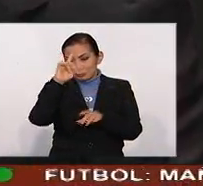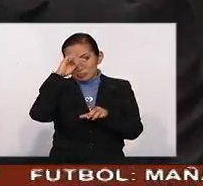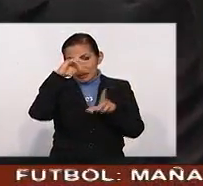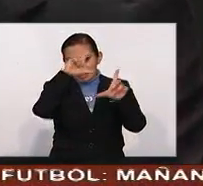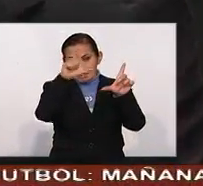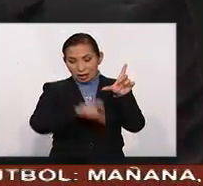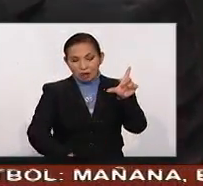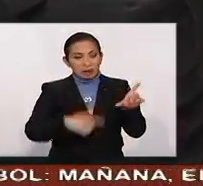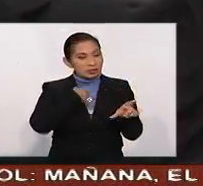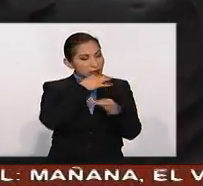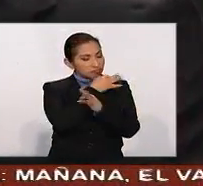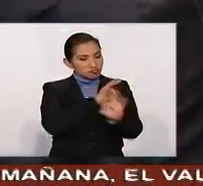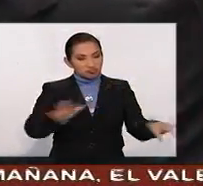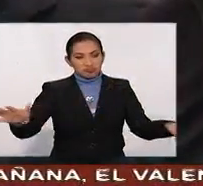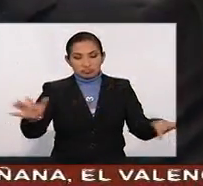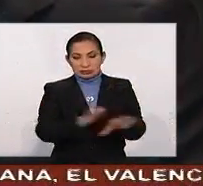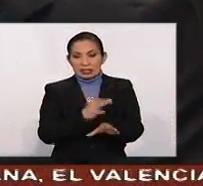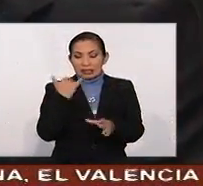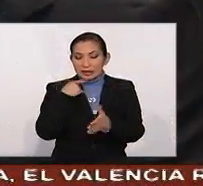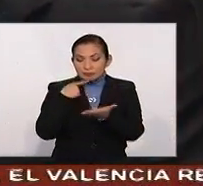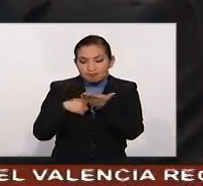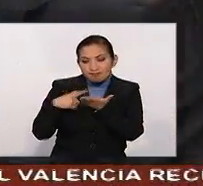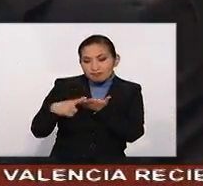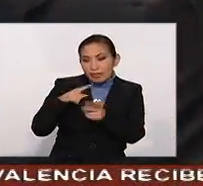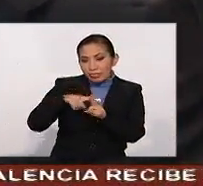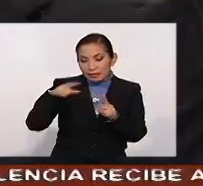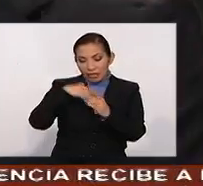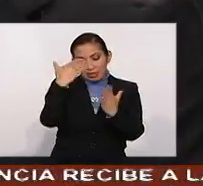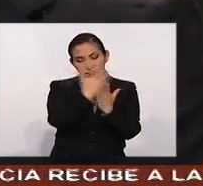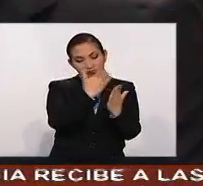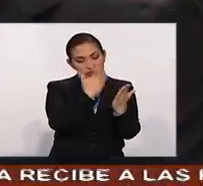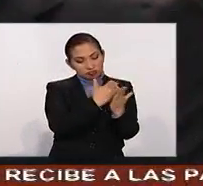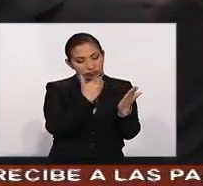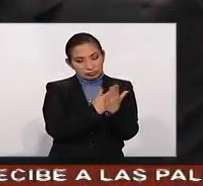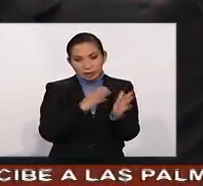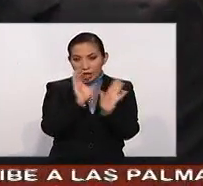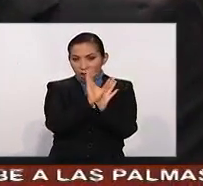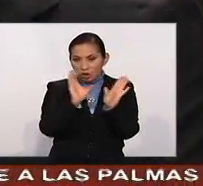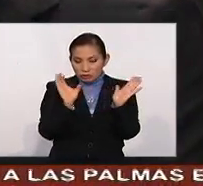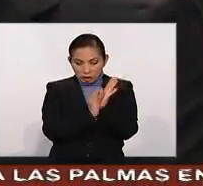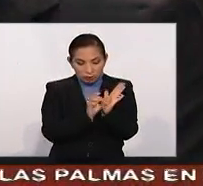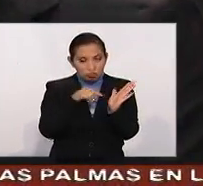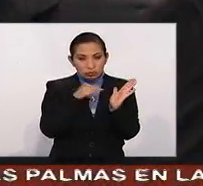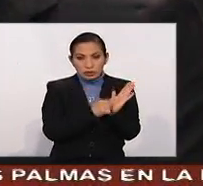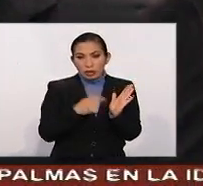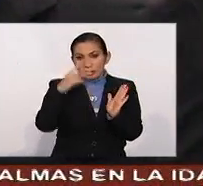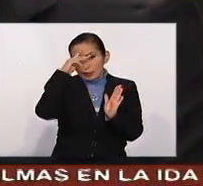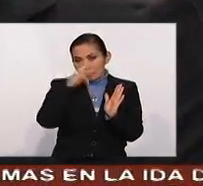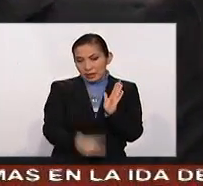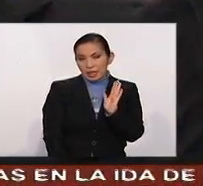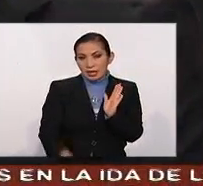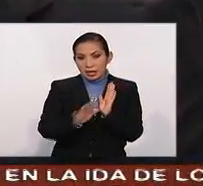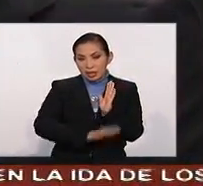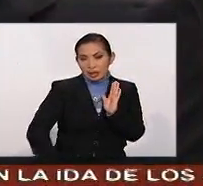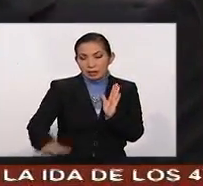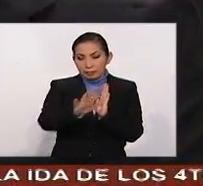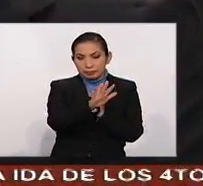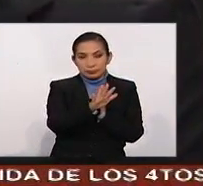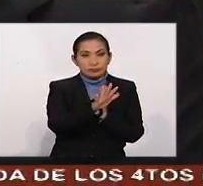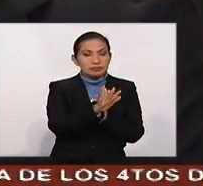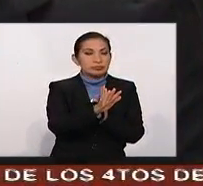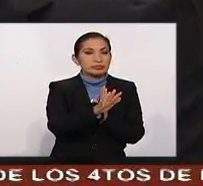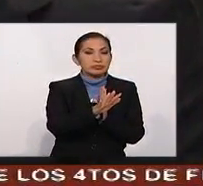Declara reformadas y derogadas diversas disposiciones de la Constitución Política de los Estados Unidos